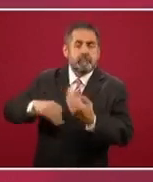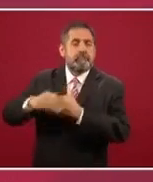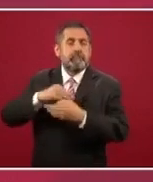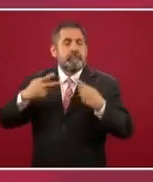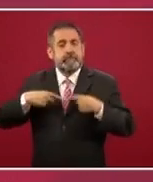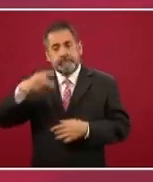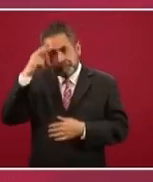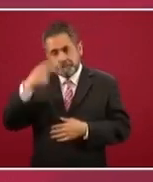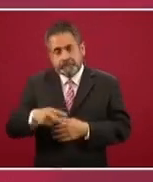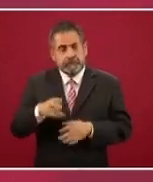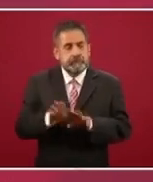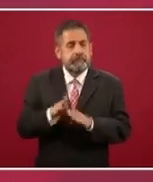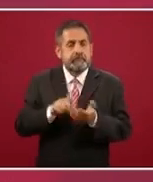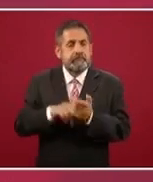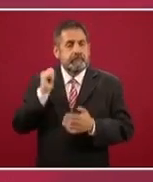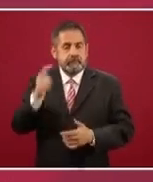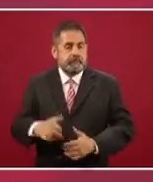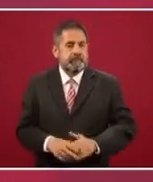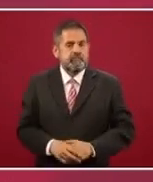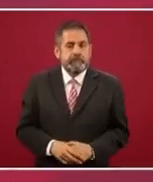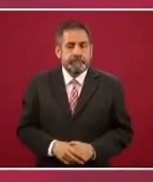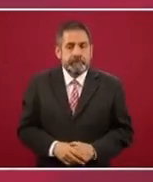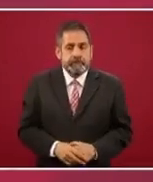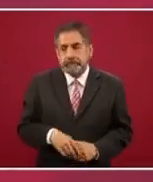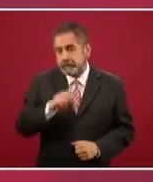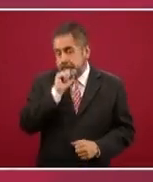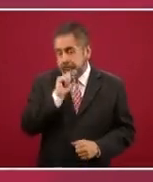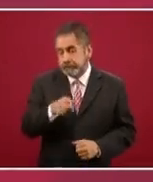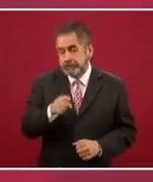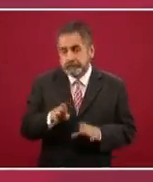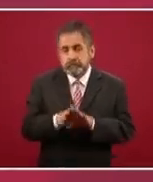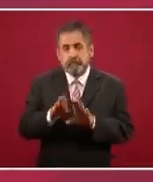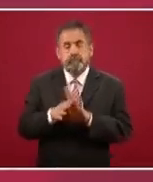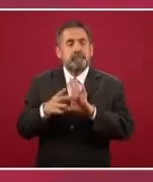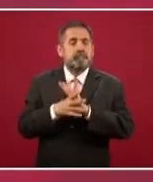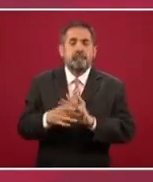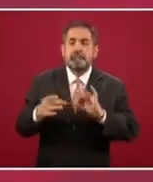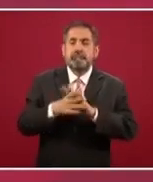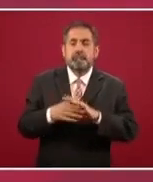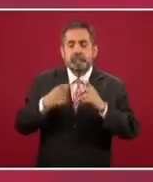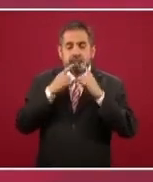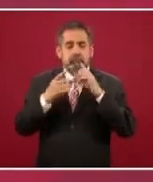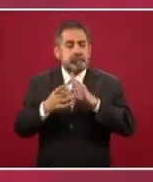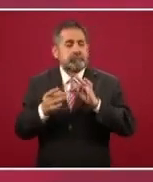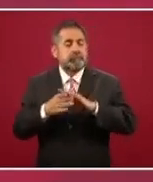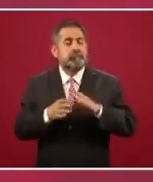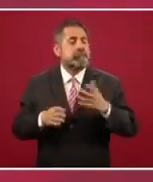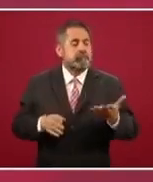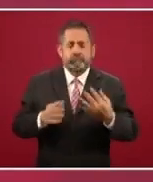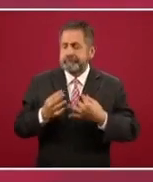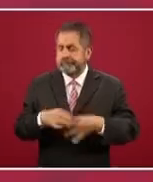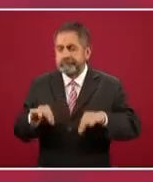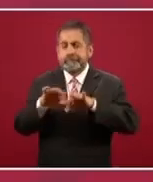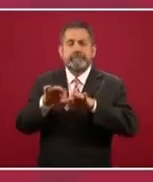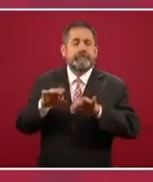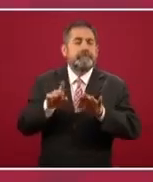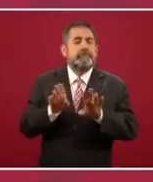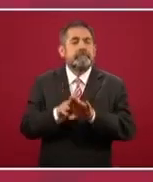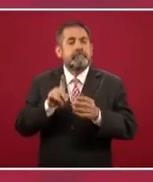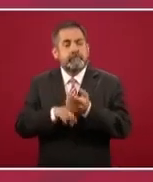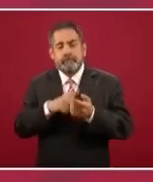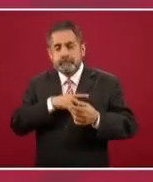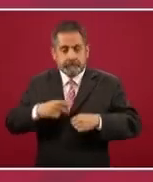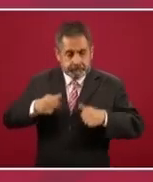que han perdido alguna de sus funciones. Esta situación es la amplitud que nos lleva, la tarea importante y que tenemos